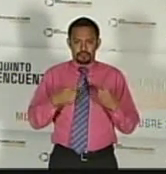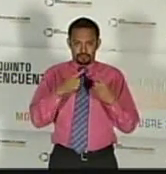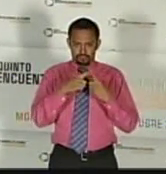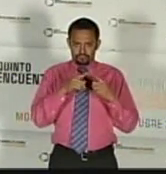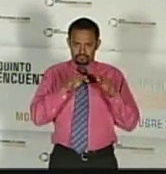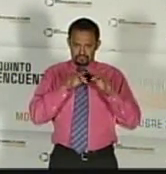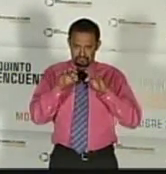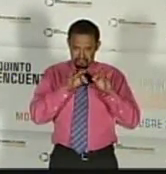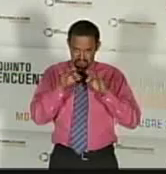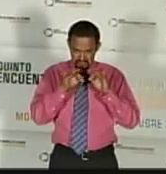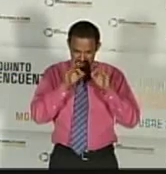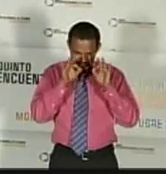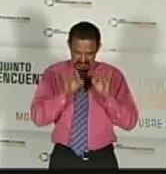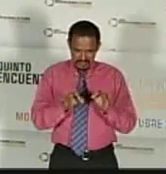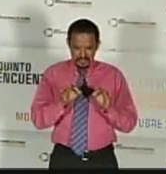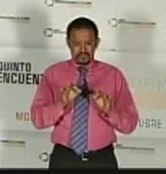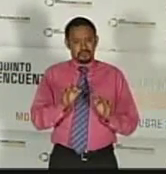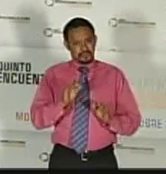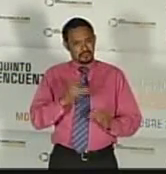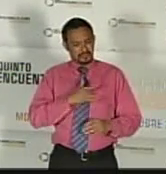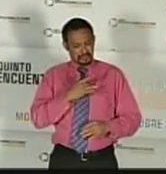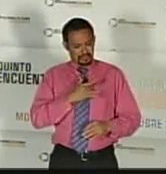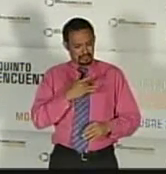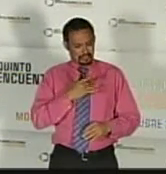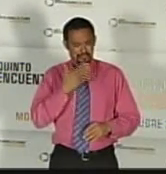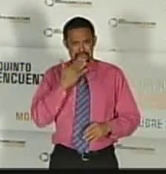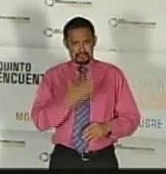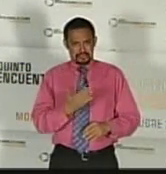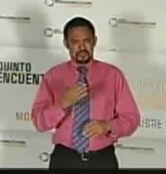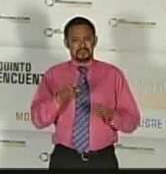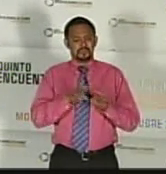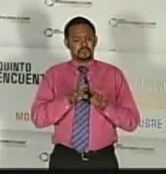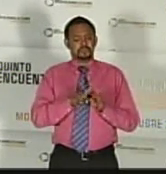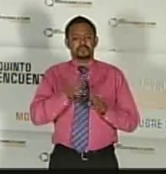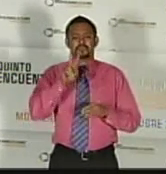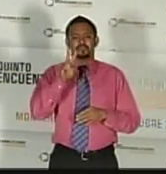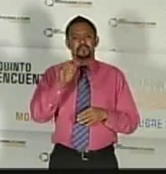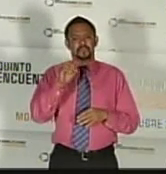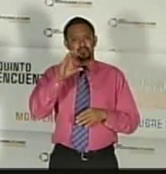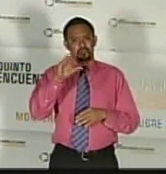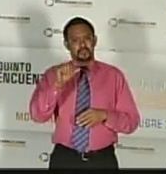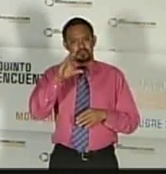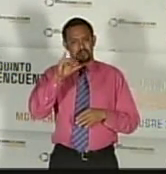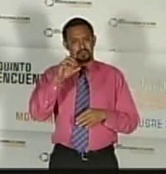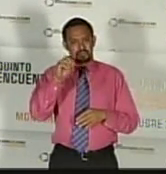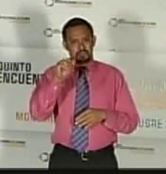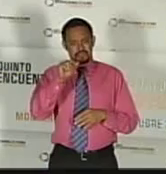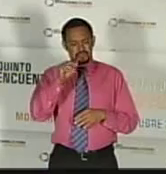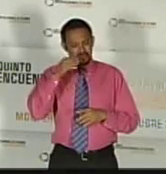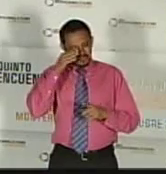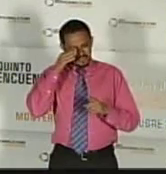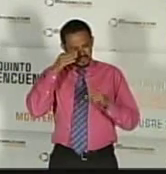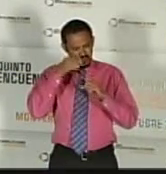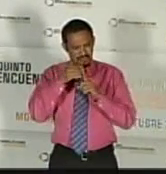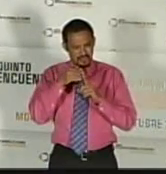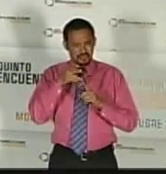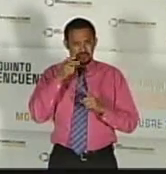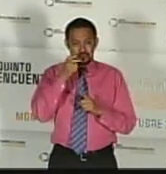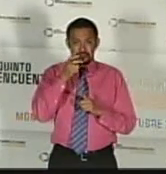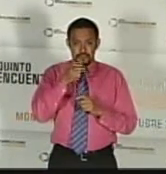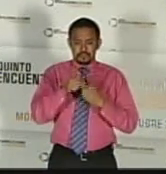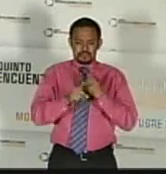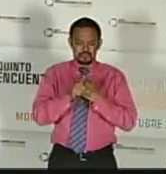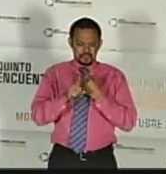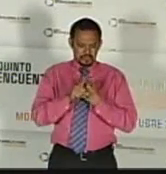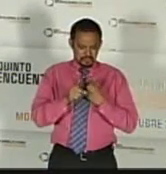que es de autosatisfactorio. Quiere decir una vocación que es su propia recompensa. El propósito en la